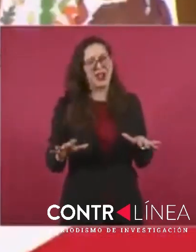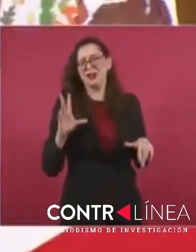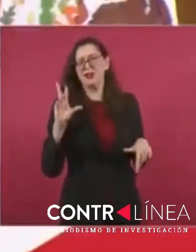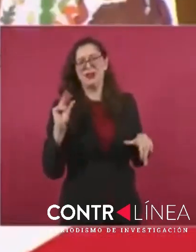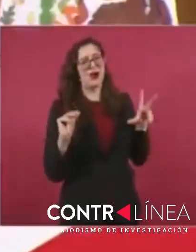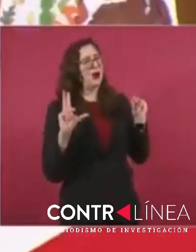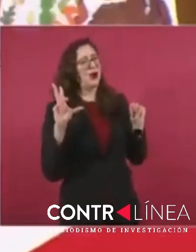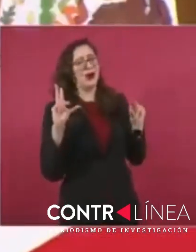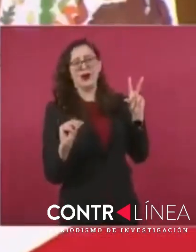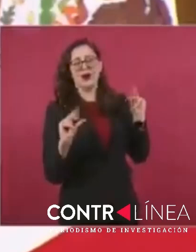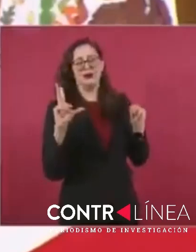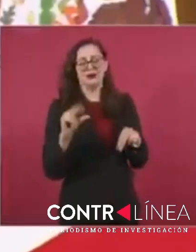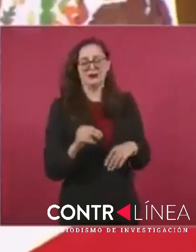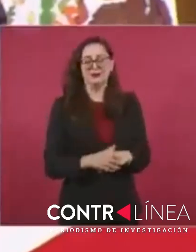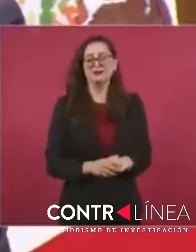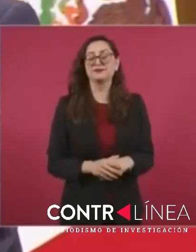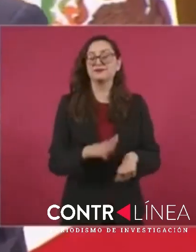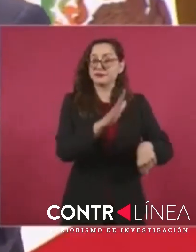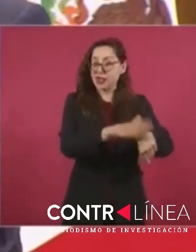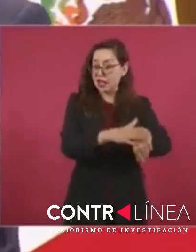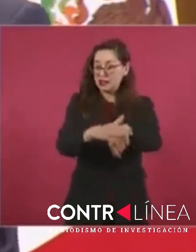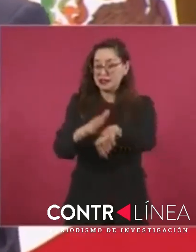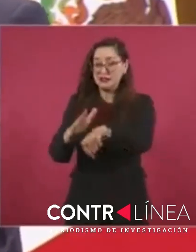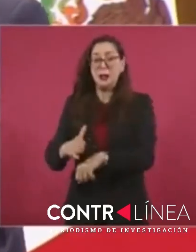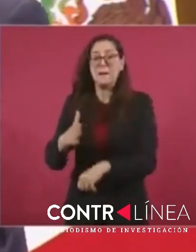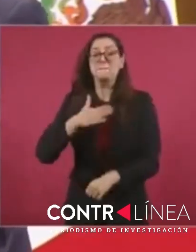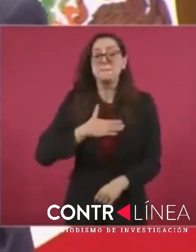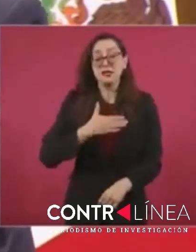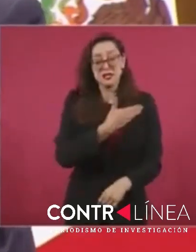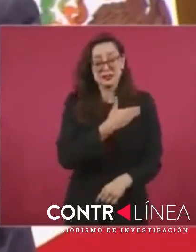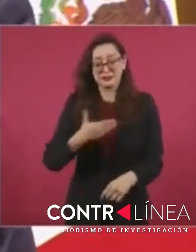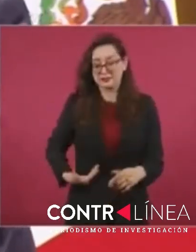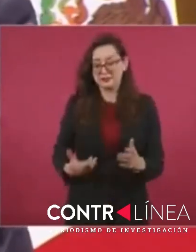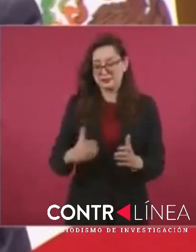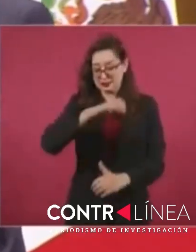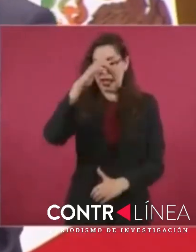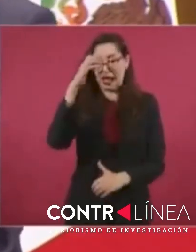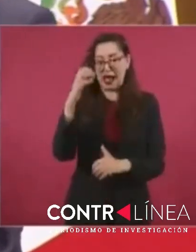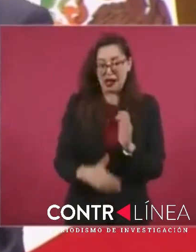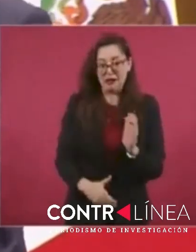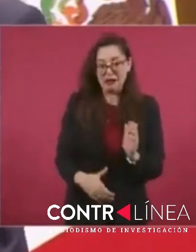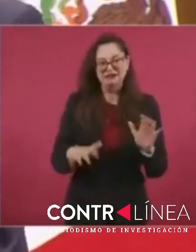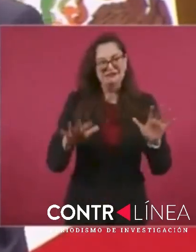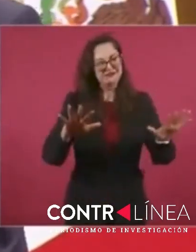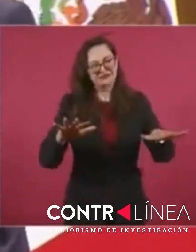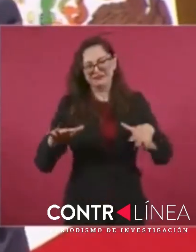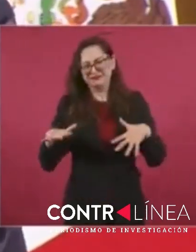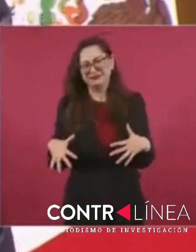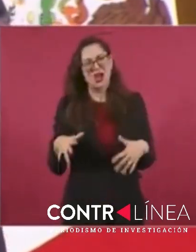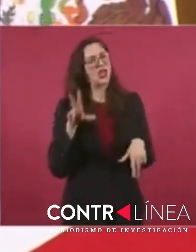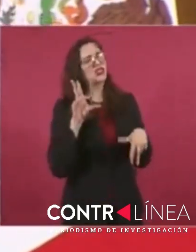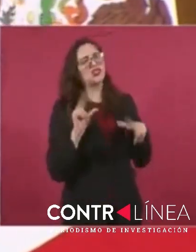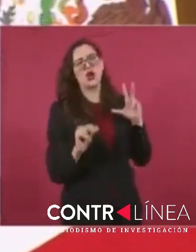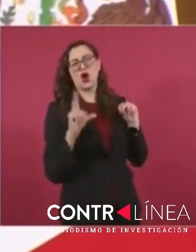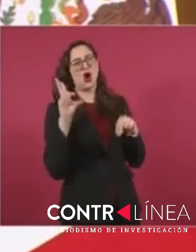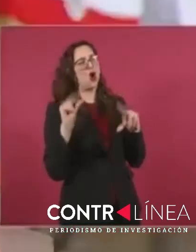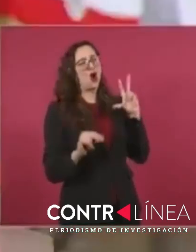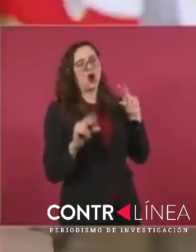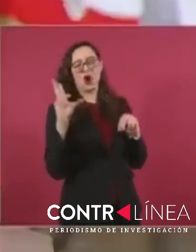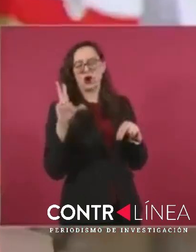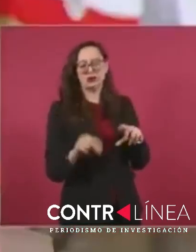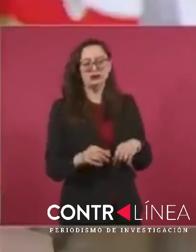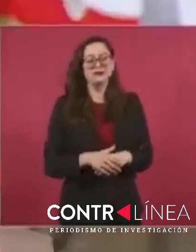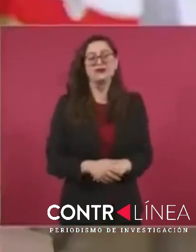estoy por terminar mi mandato y quiero confesar aquí en la plaza